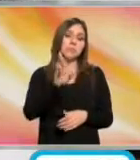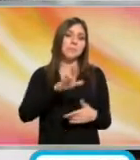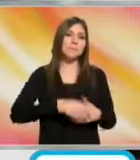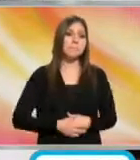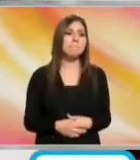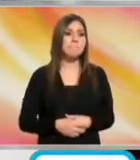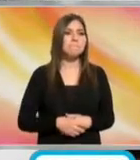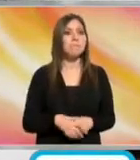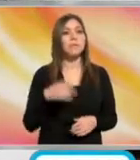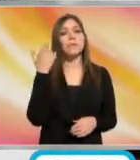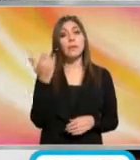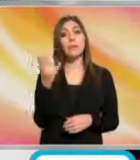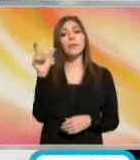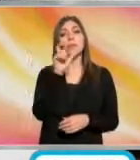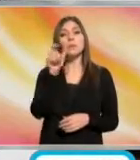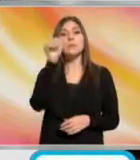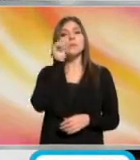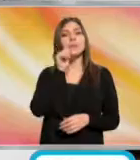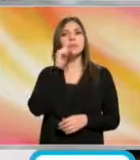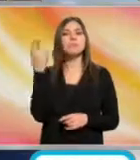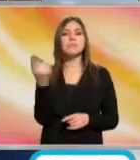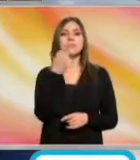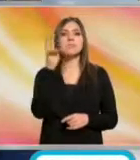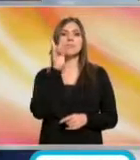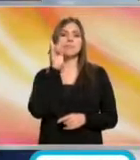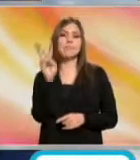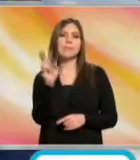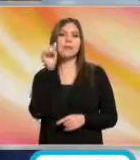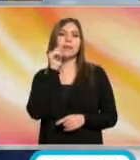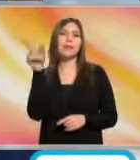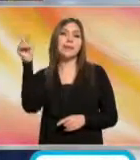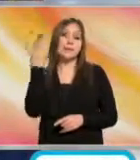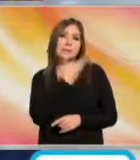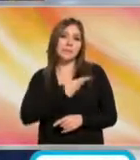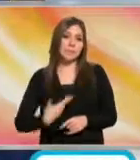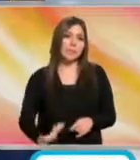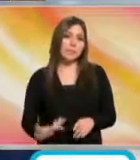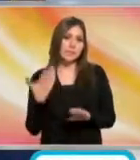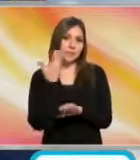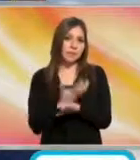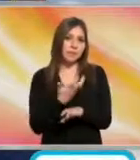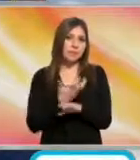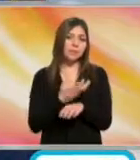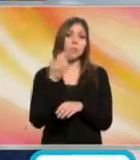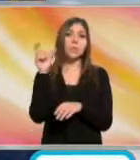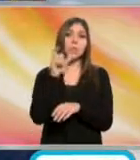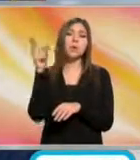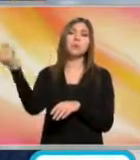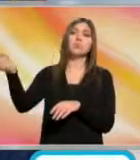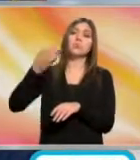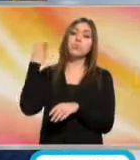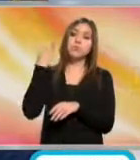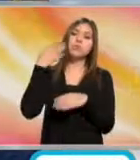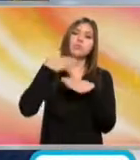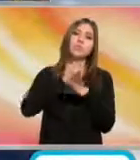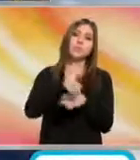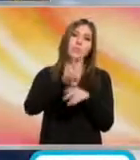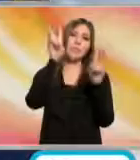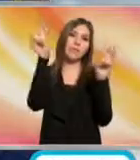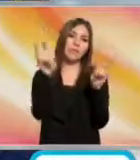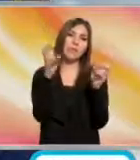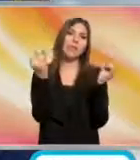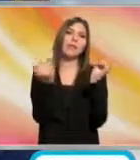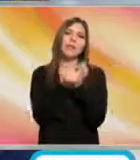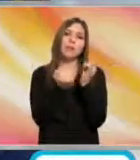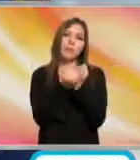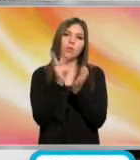es que al final del día siempre hemos visto, ¿no? Con el presidente de los Estados Unidos, cada vez que da alguna conferencia de prensa sobre este tema, también